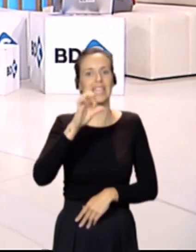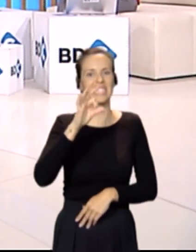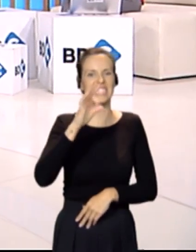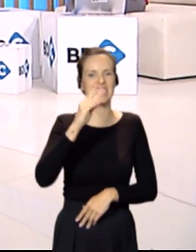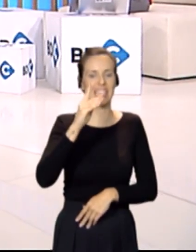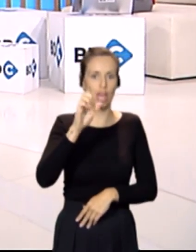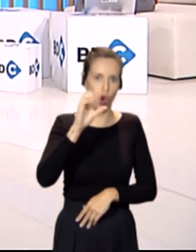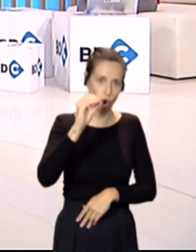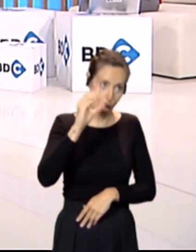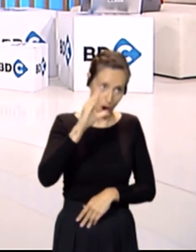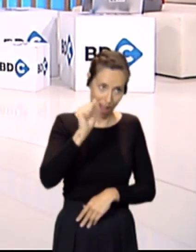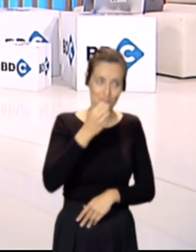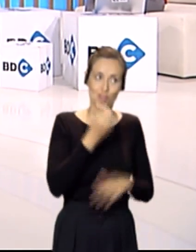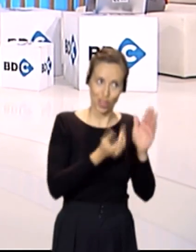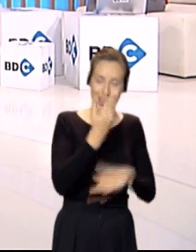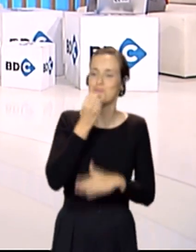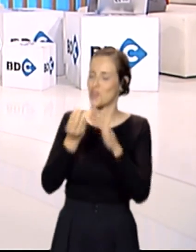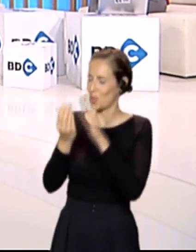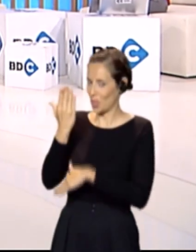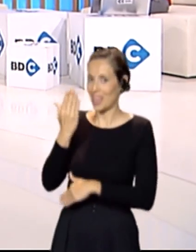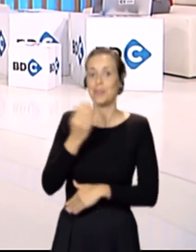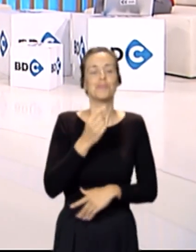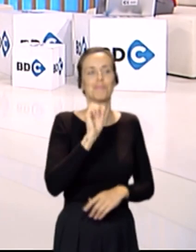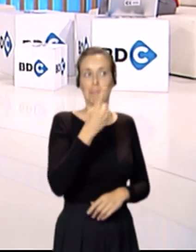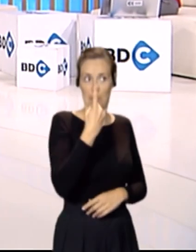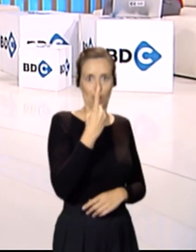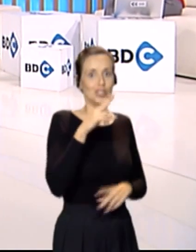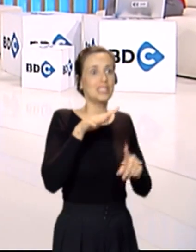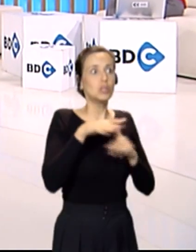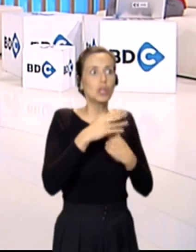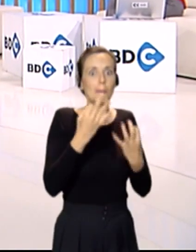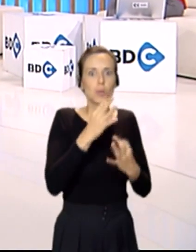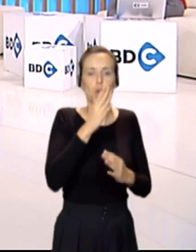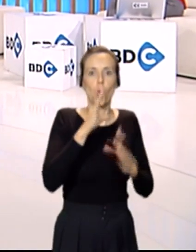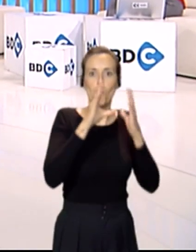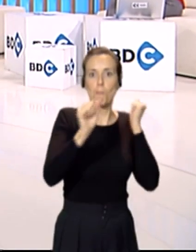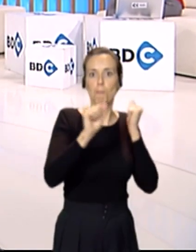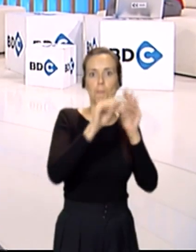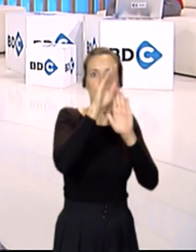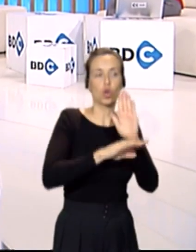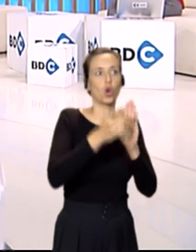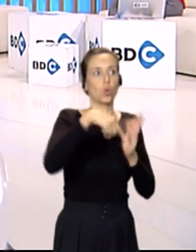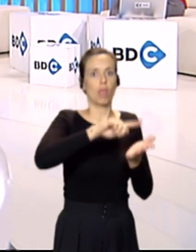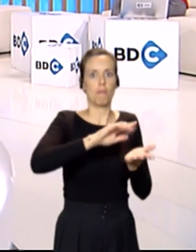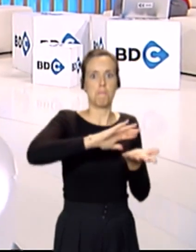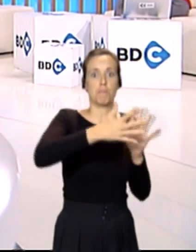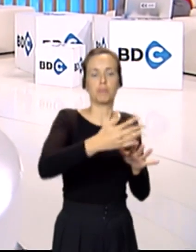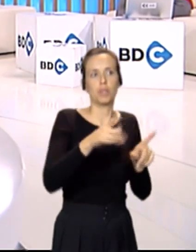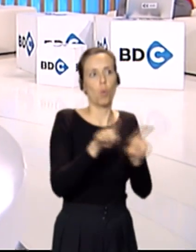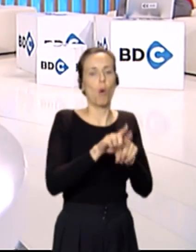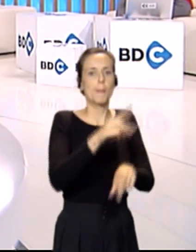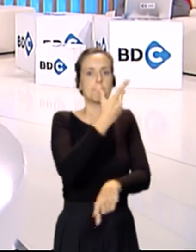Bueno, primero que nada, ¿qué situación fue la que llevó a que se activara este protocolo que han puesto ustedes en marcha, esa vacunación más o menos